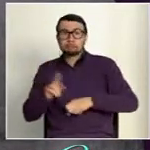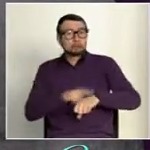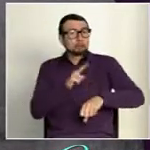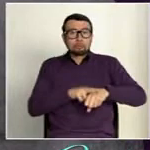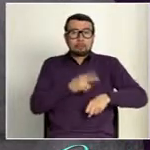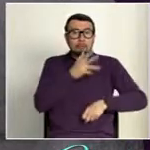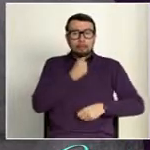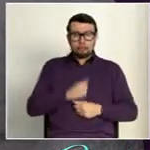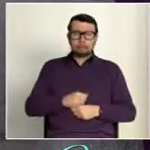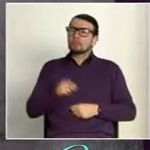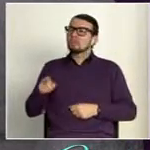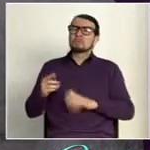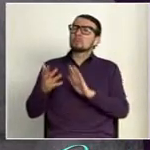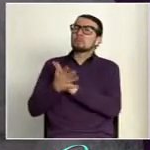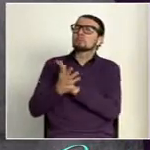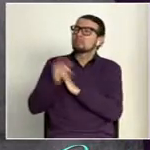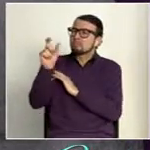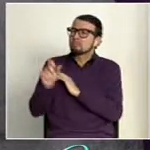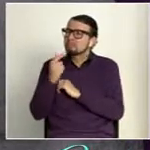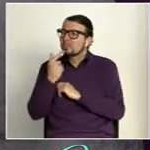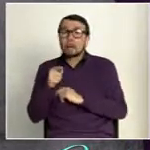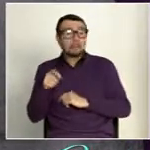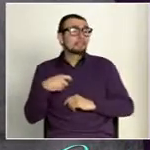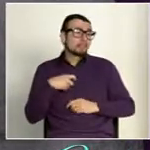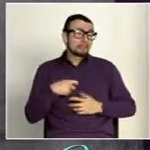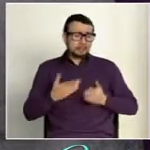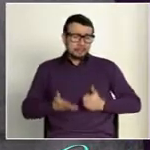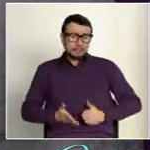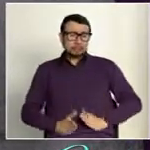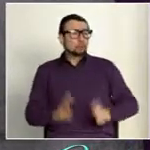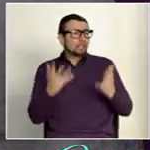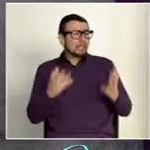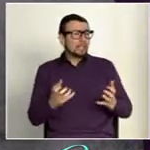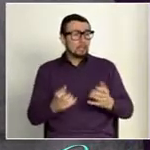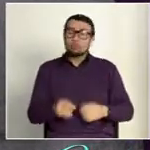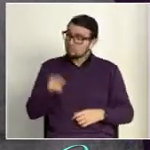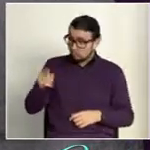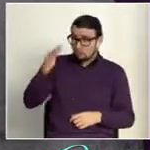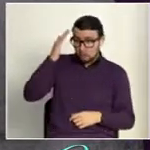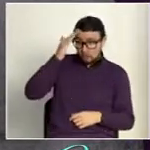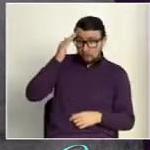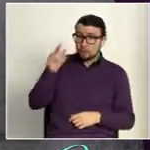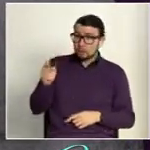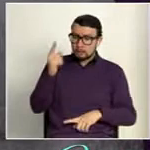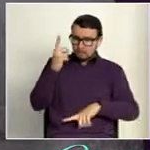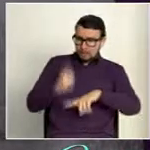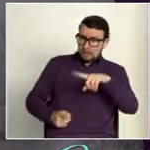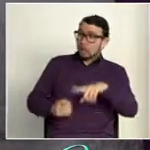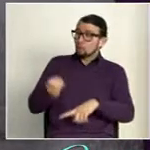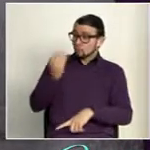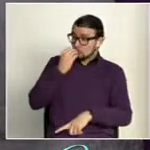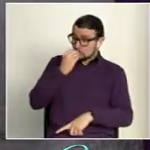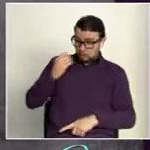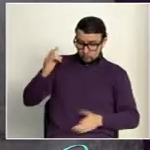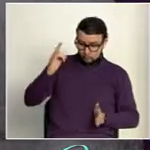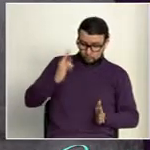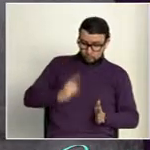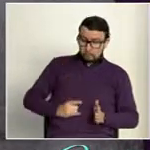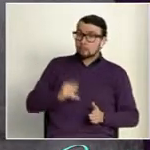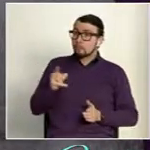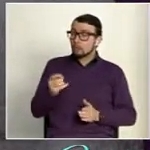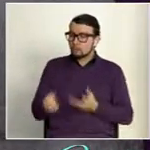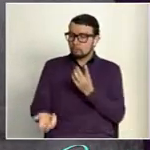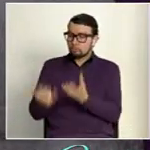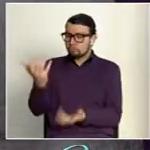decía que estaba en el proyecto de tener un hijo y yo le dije, y usted ya sabe que la mitad de la alimentación que está llegando a las cocinas son